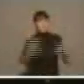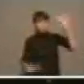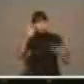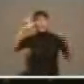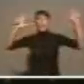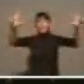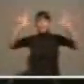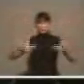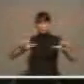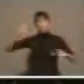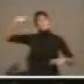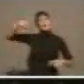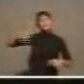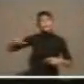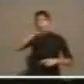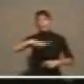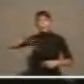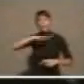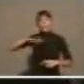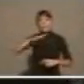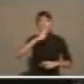licenciados con un máster en Irlanda,